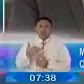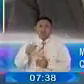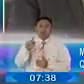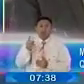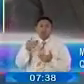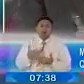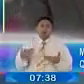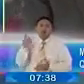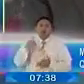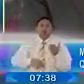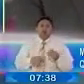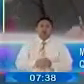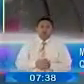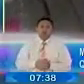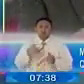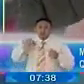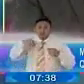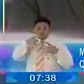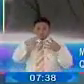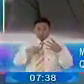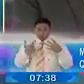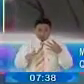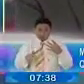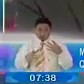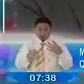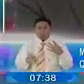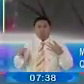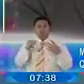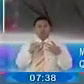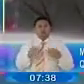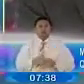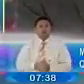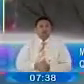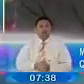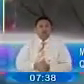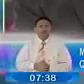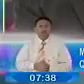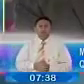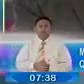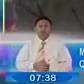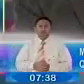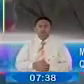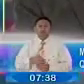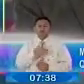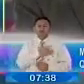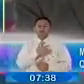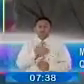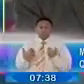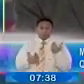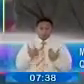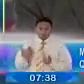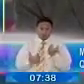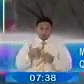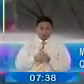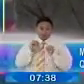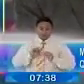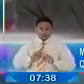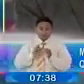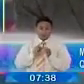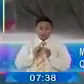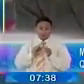las obras también? Aparte de lo que nos ha contado, ¿qué otras tenemos? Mire, estamos muy contentos con un modelo de mantenimiento